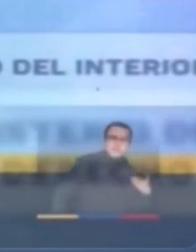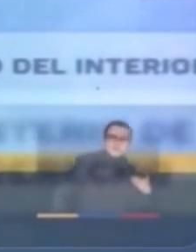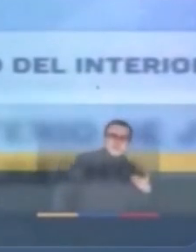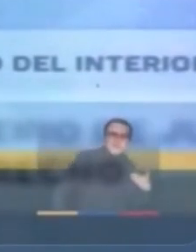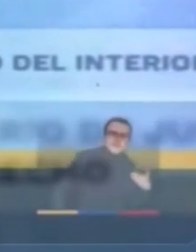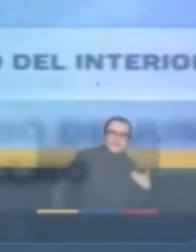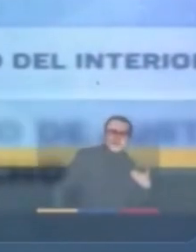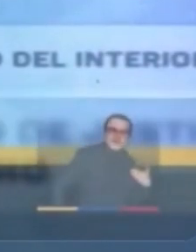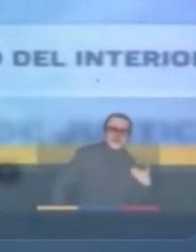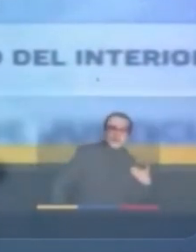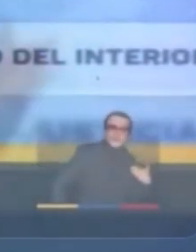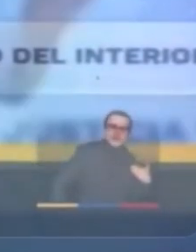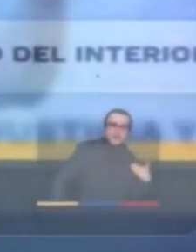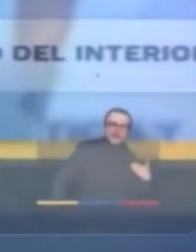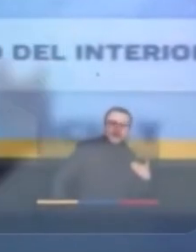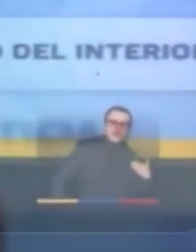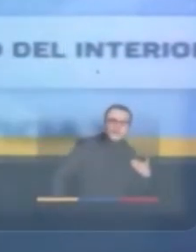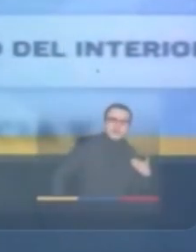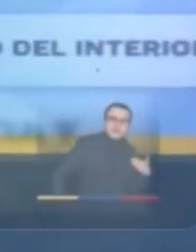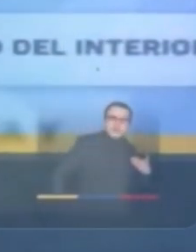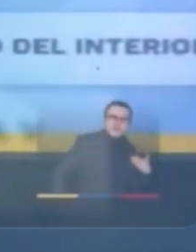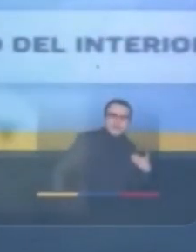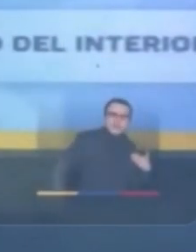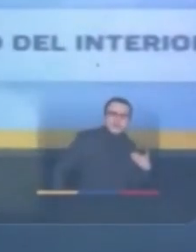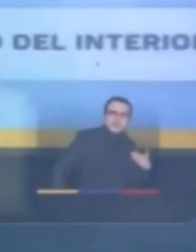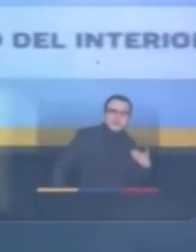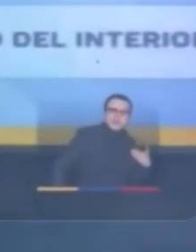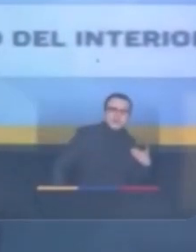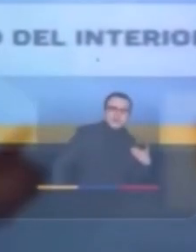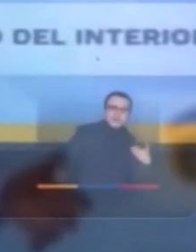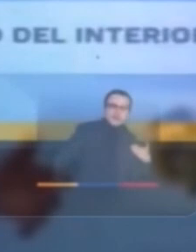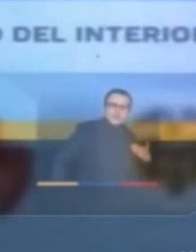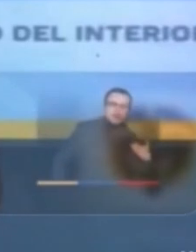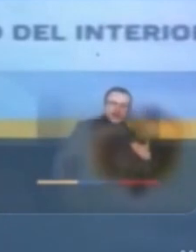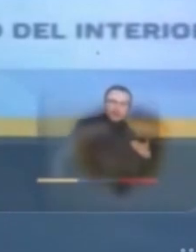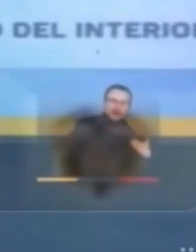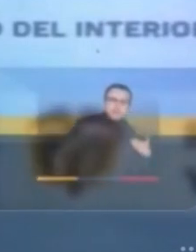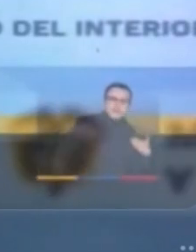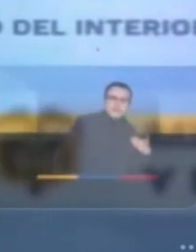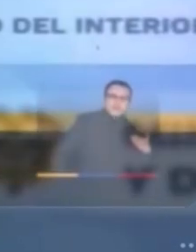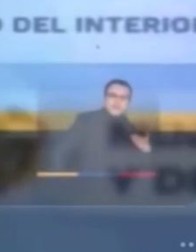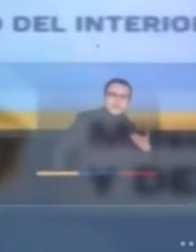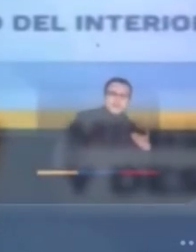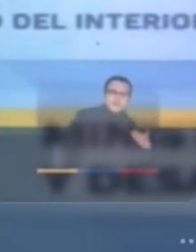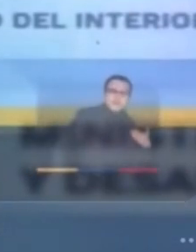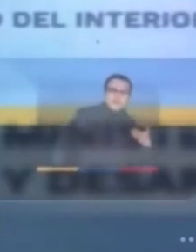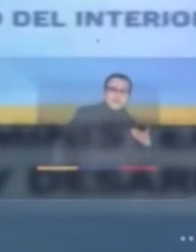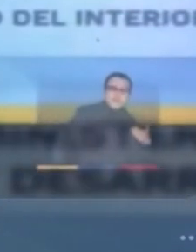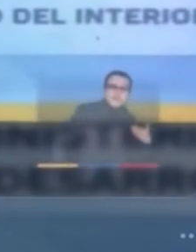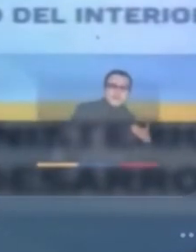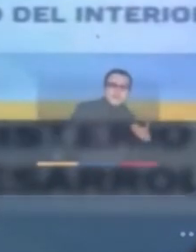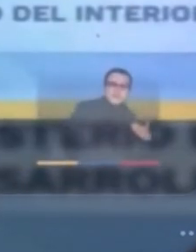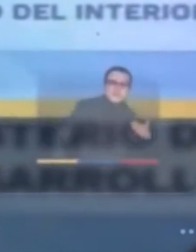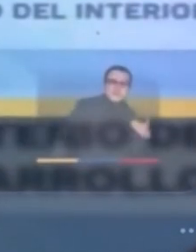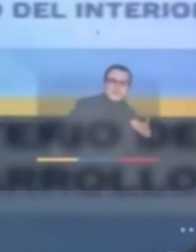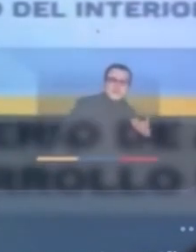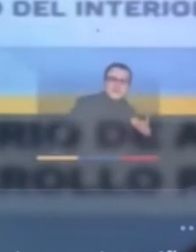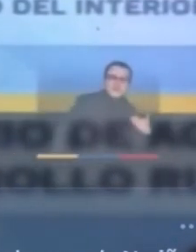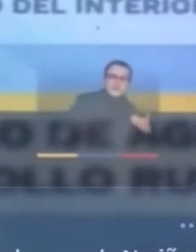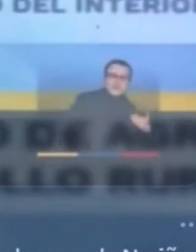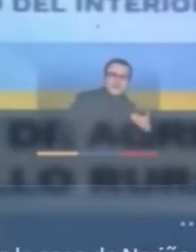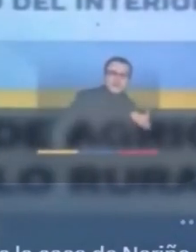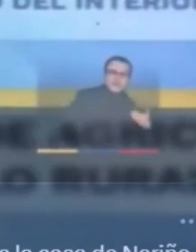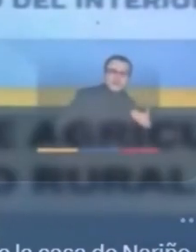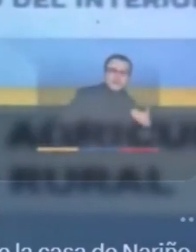y las sillas. Pero los partidos de la U, el Partido Conservador y el Partido Liberal han dicho que no acompañan la reforma como